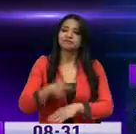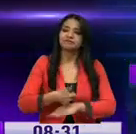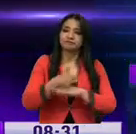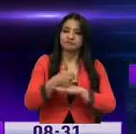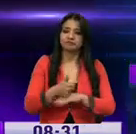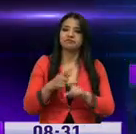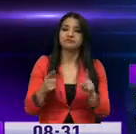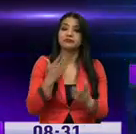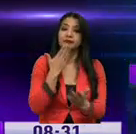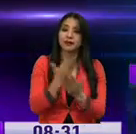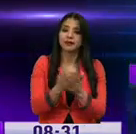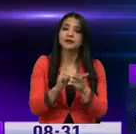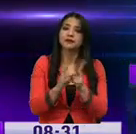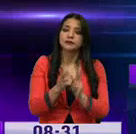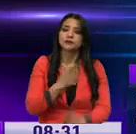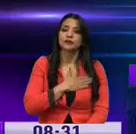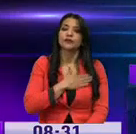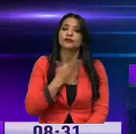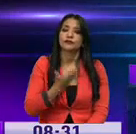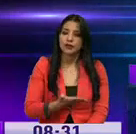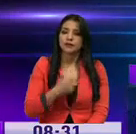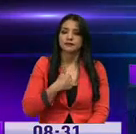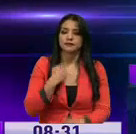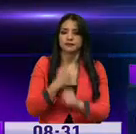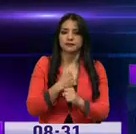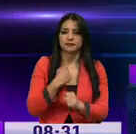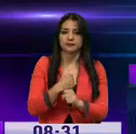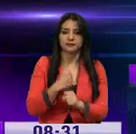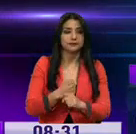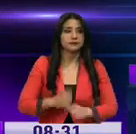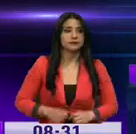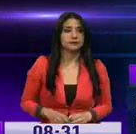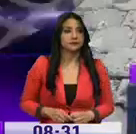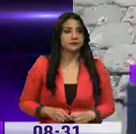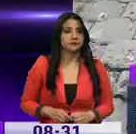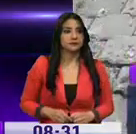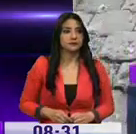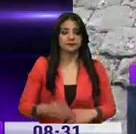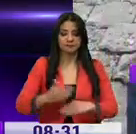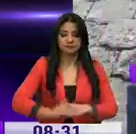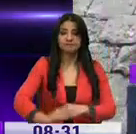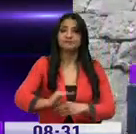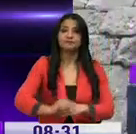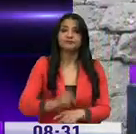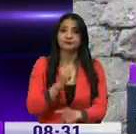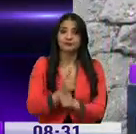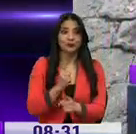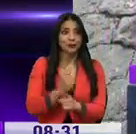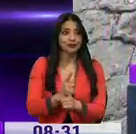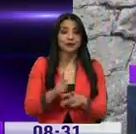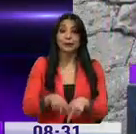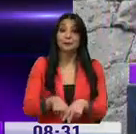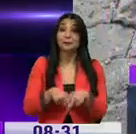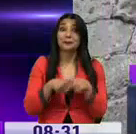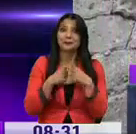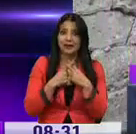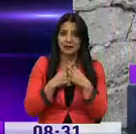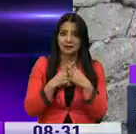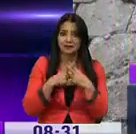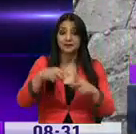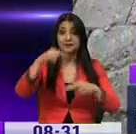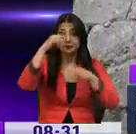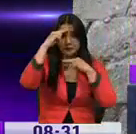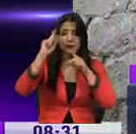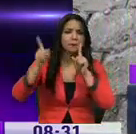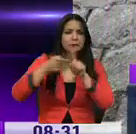sobre todo gracias, vecinos, por confiar en nuestro trabajo. Esto estaba de esta forma. Es por ello que cuando comenzamos y decimos es el